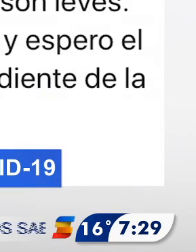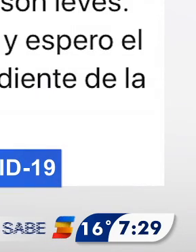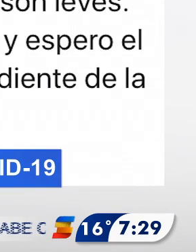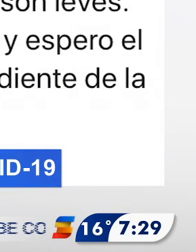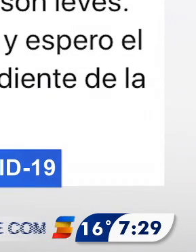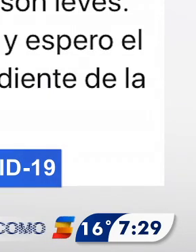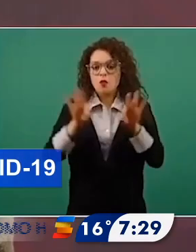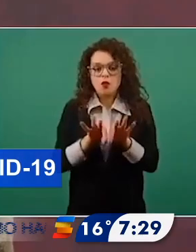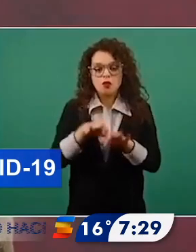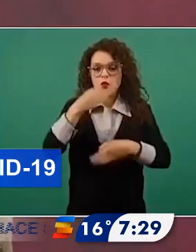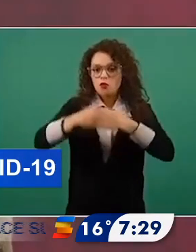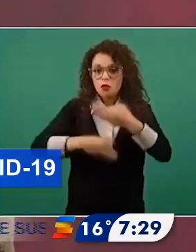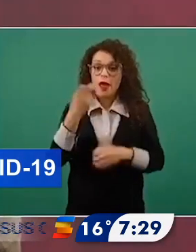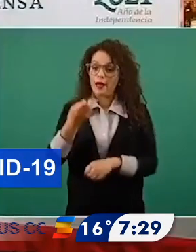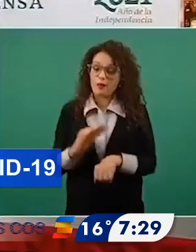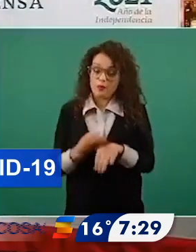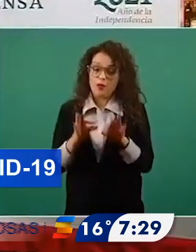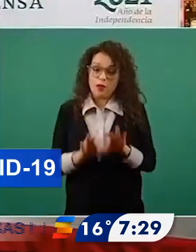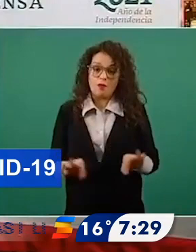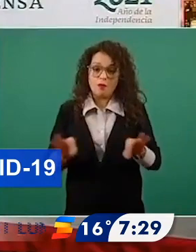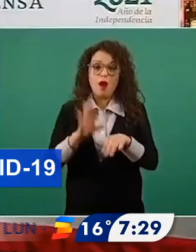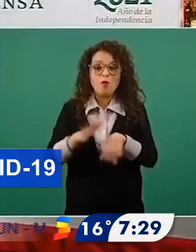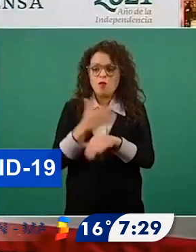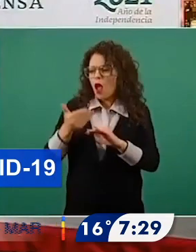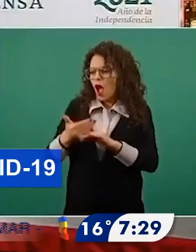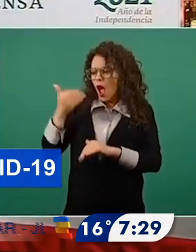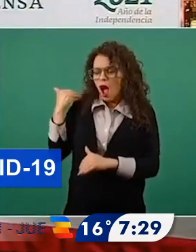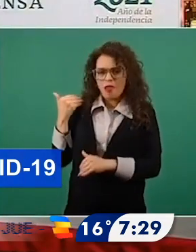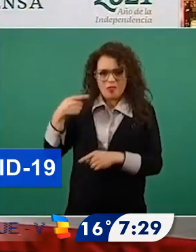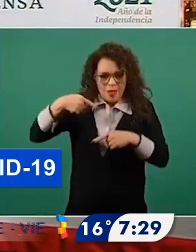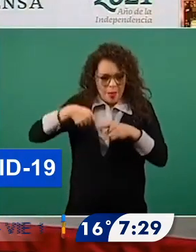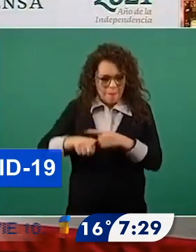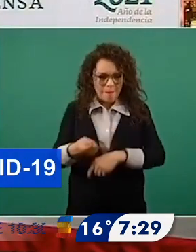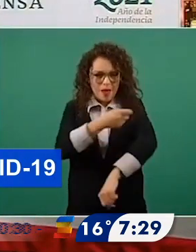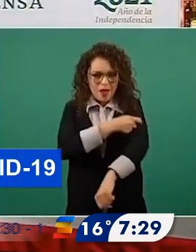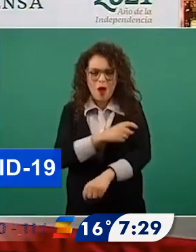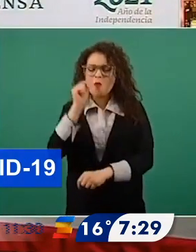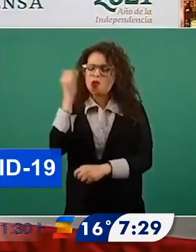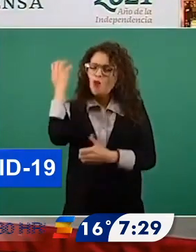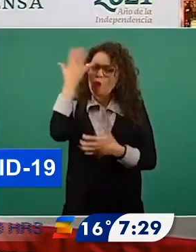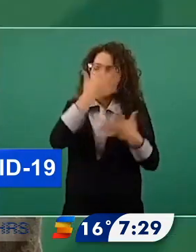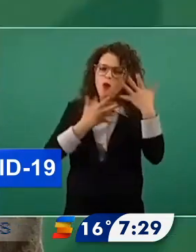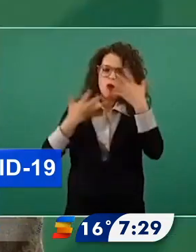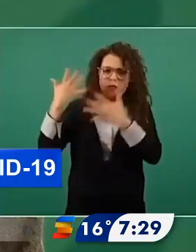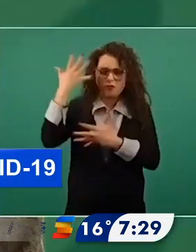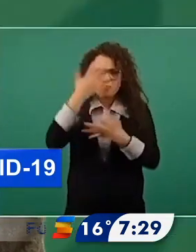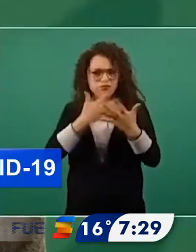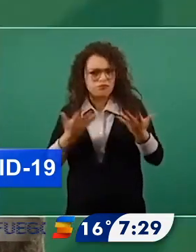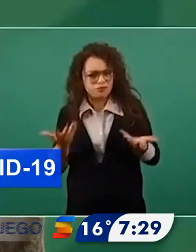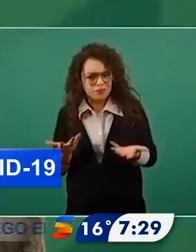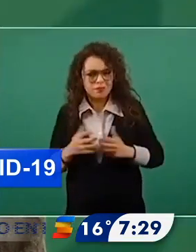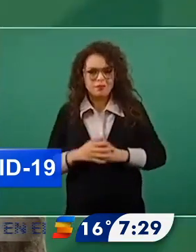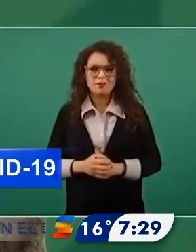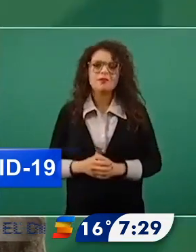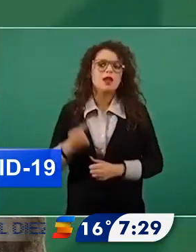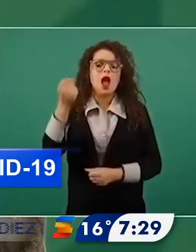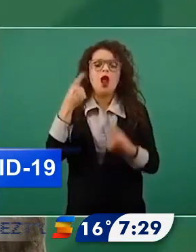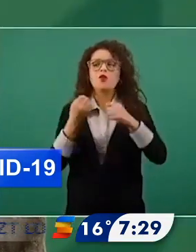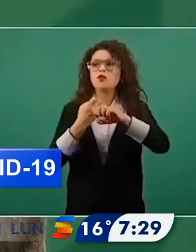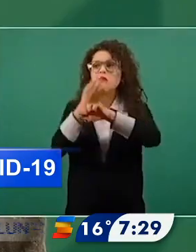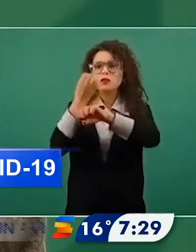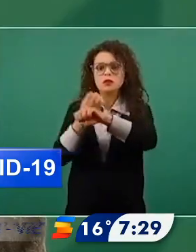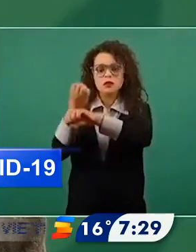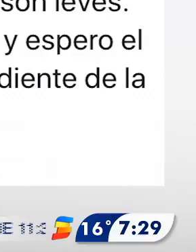Cabe hacer mención que hace unas horas la prueba PCR a la que fue sometido el subsecretario, pues sí,